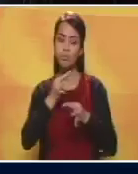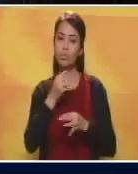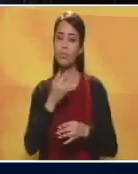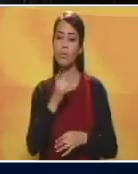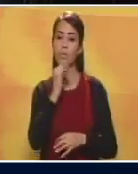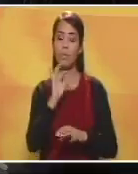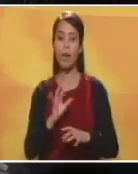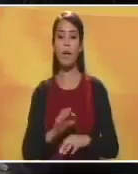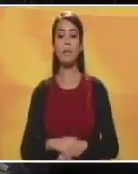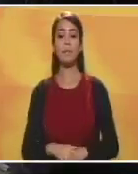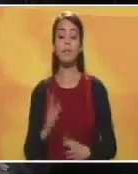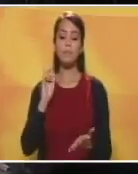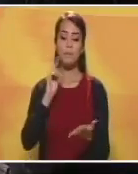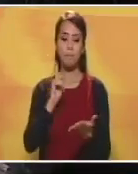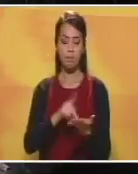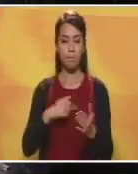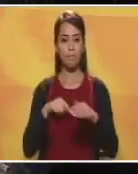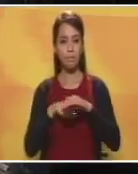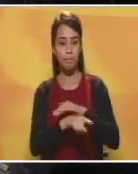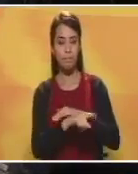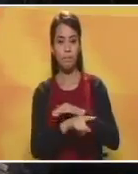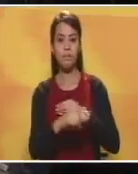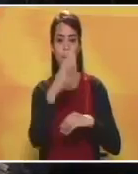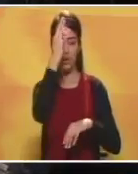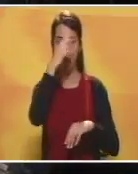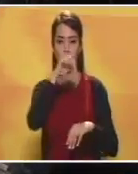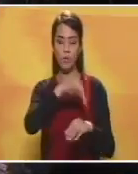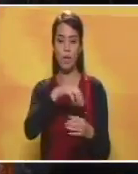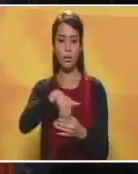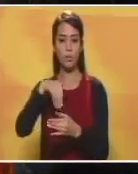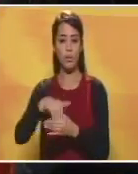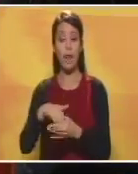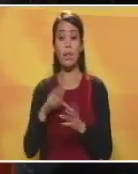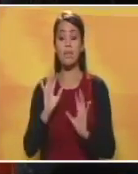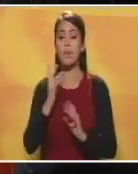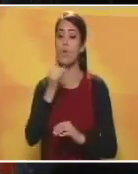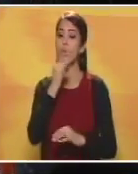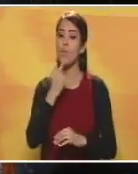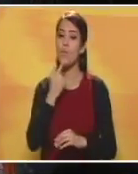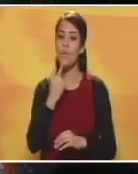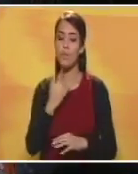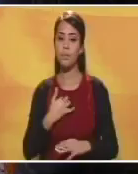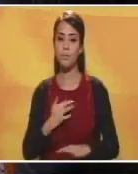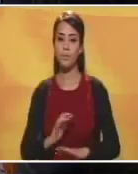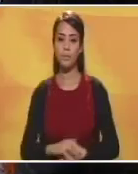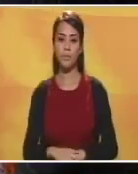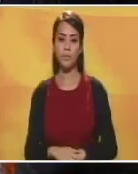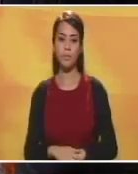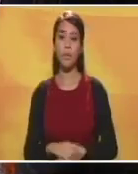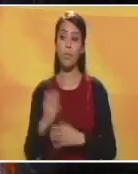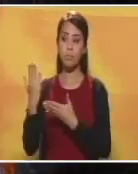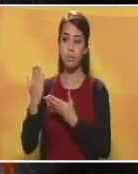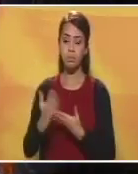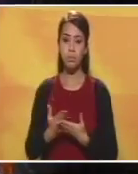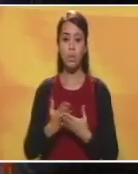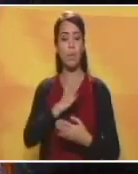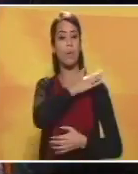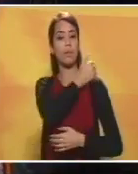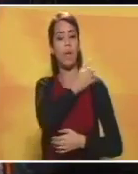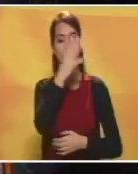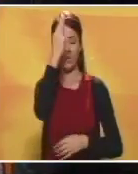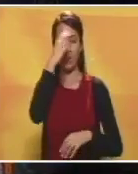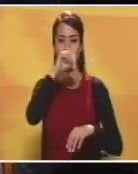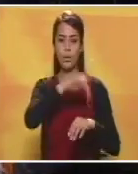comunicación, ingresó a la sede del organismo electoral y según nos informaba va a ser recibido por las rectoras del